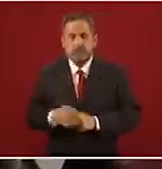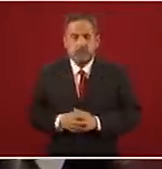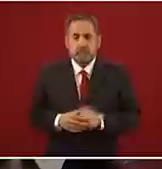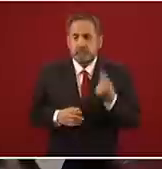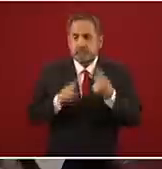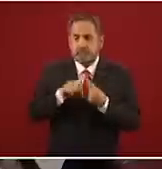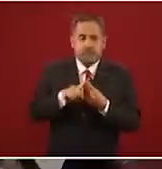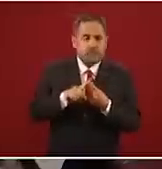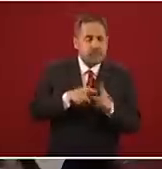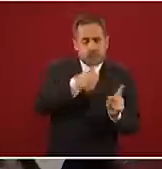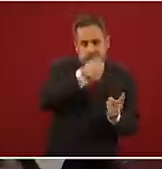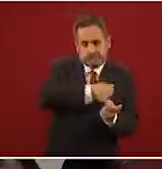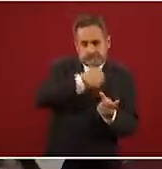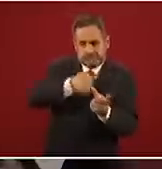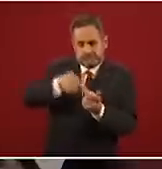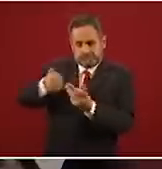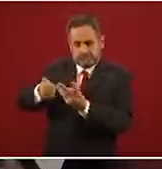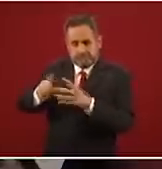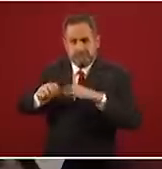uno por